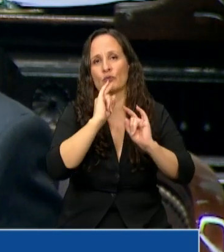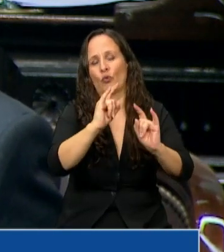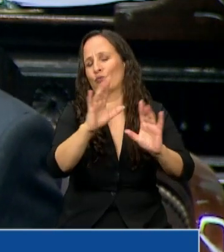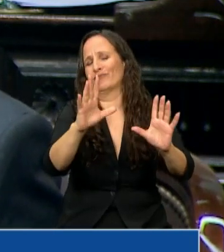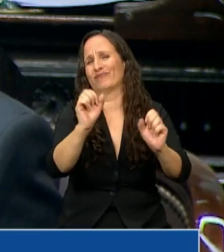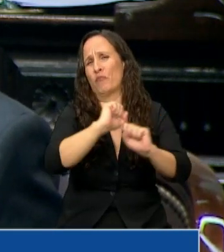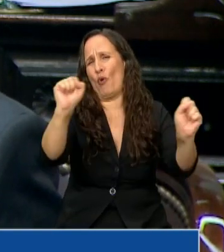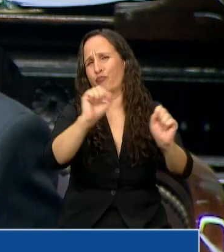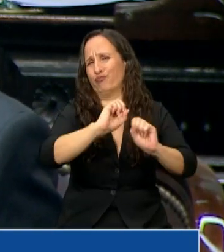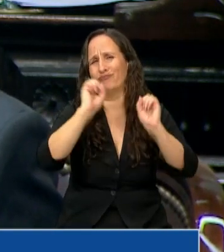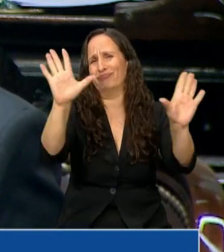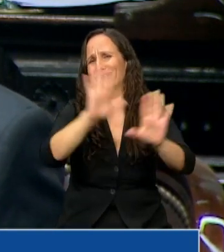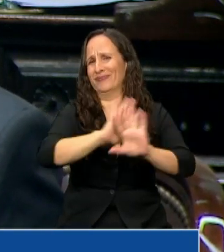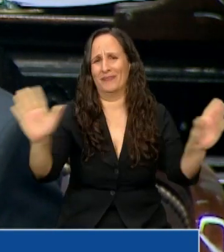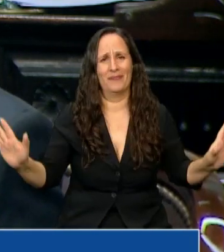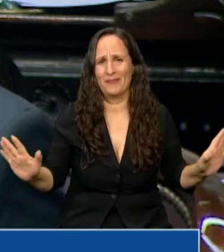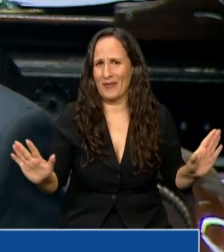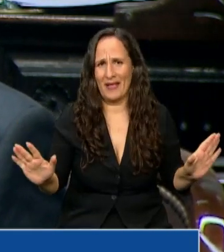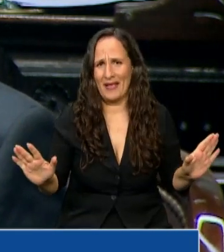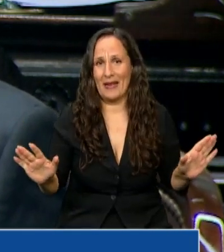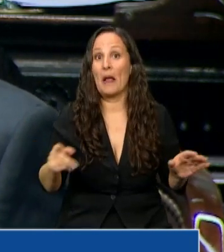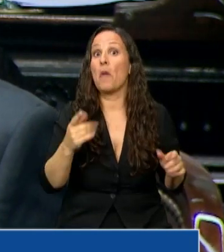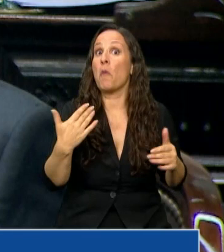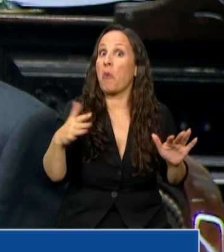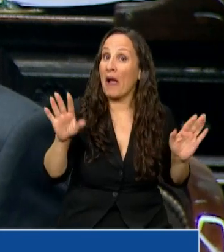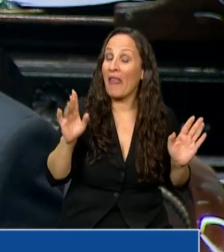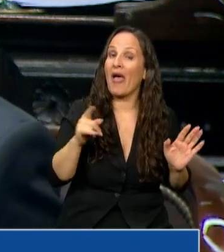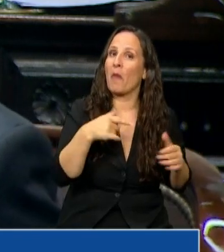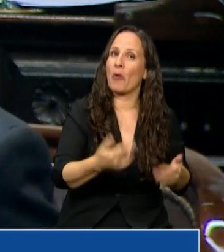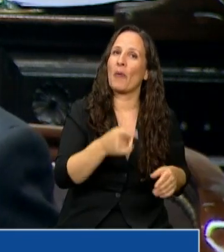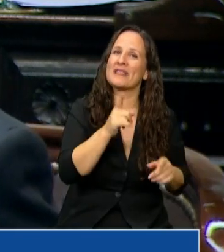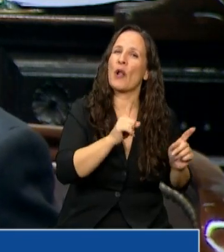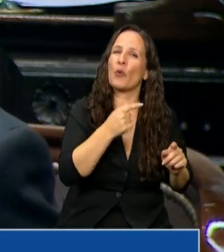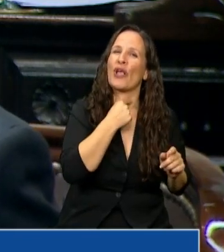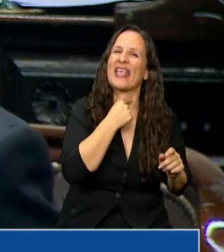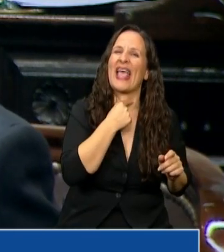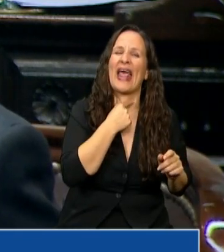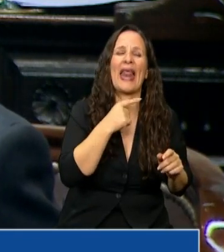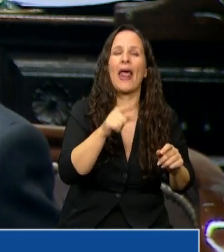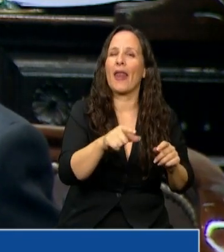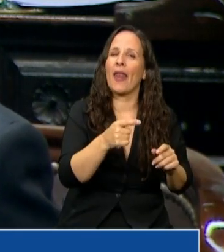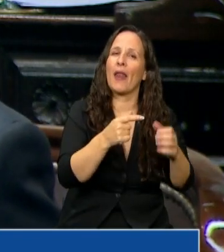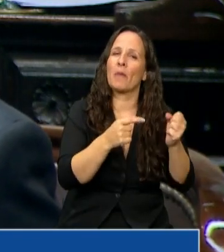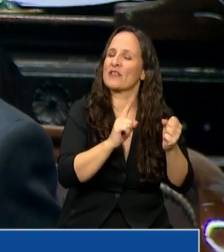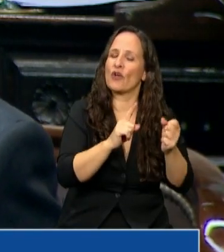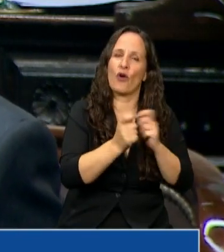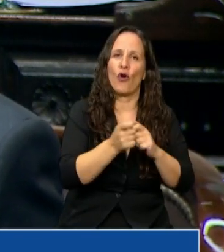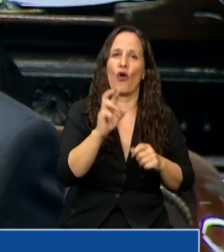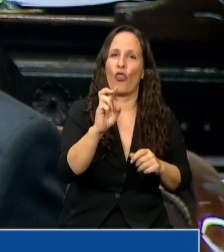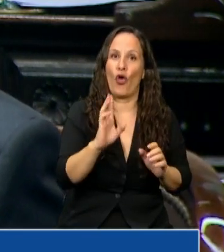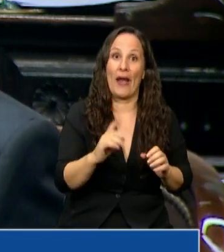ser funcional a los que quieren dolarizar, porque va a ser más fácil dolarizar con el